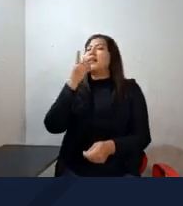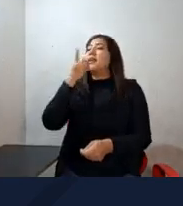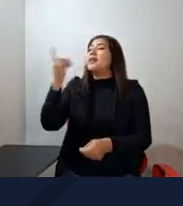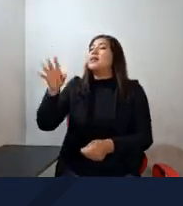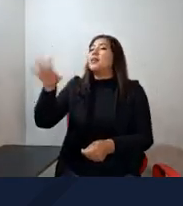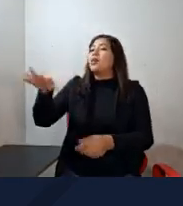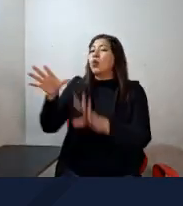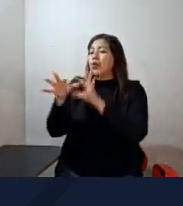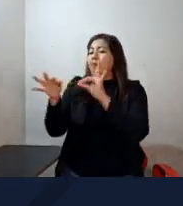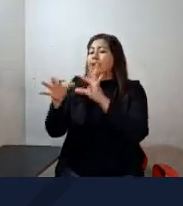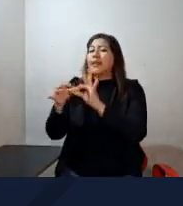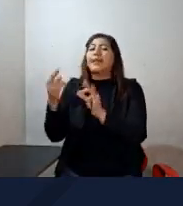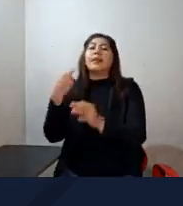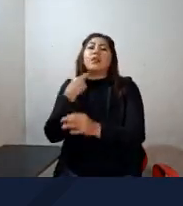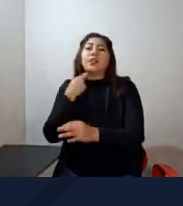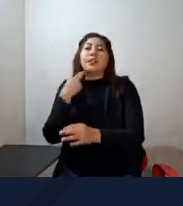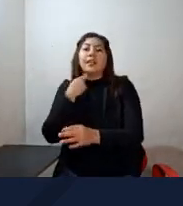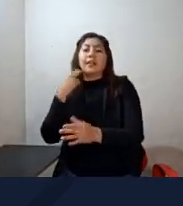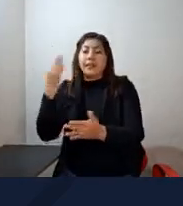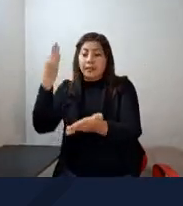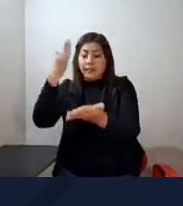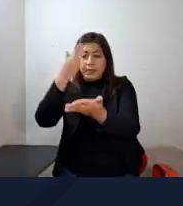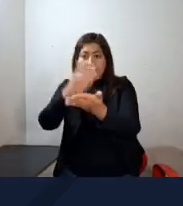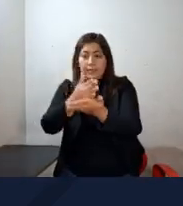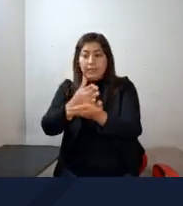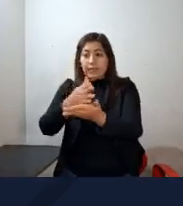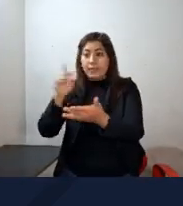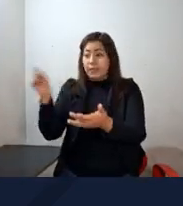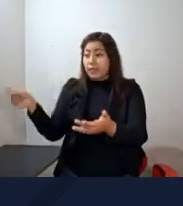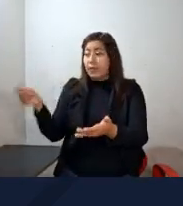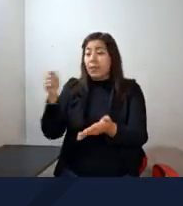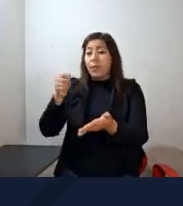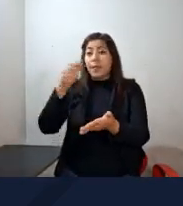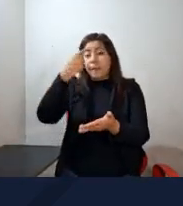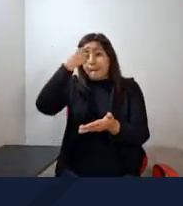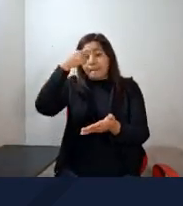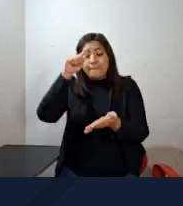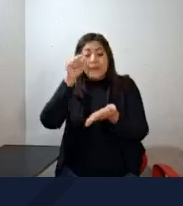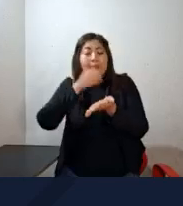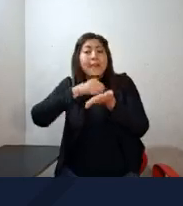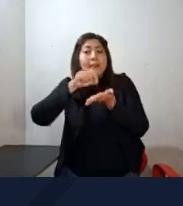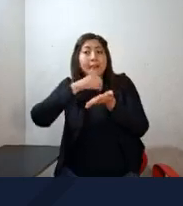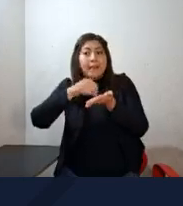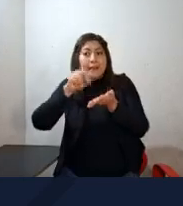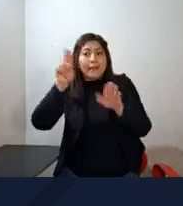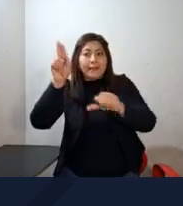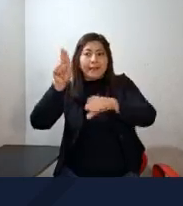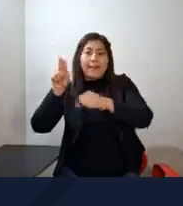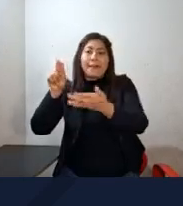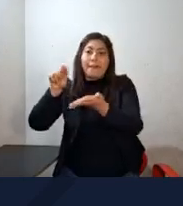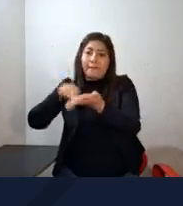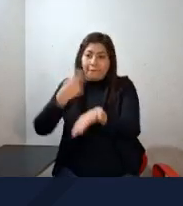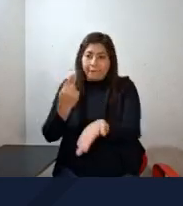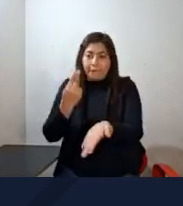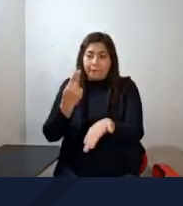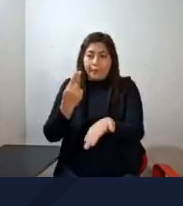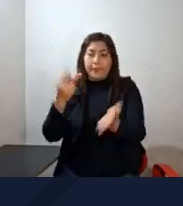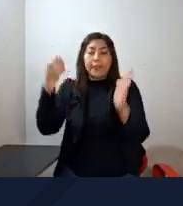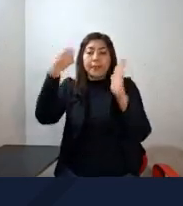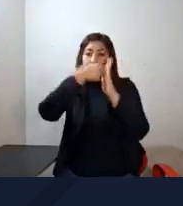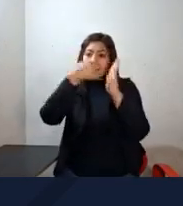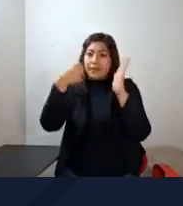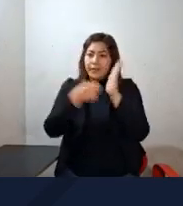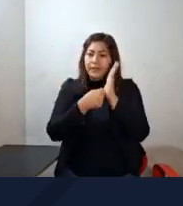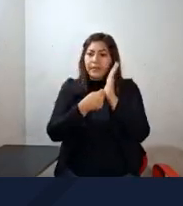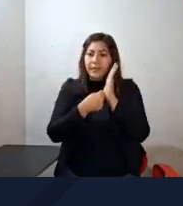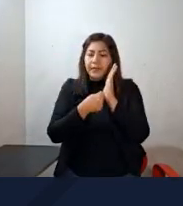acudir para firmar su testamento. O sea, el testamento tiene que ir directamente a